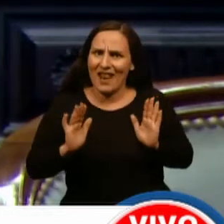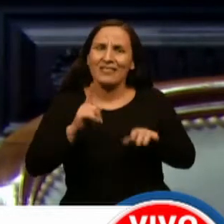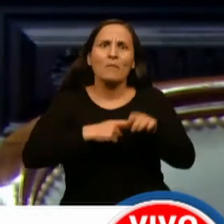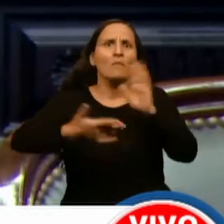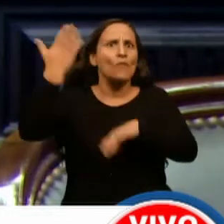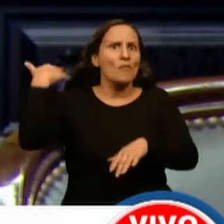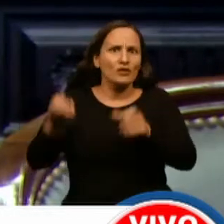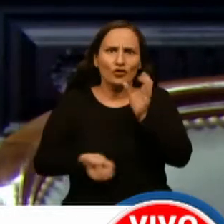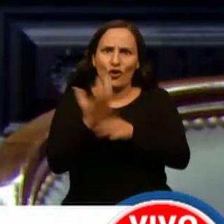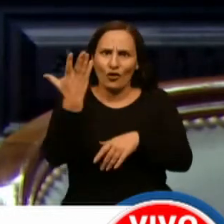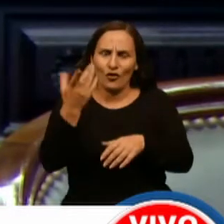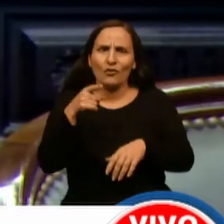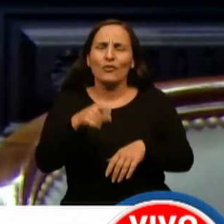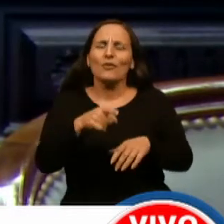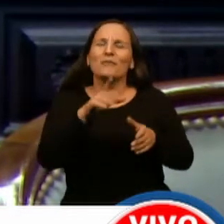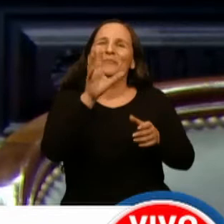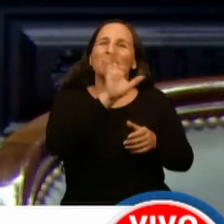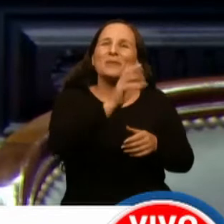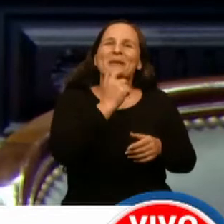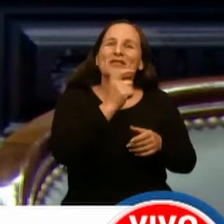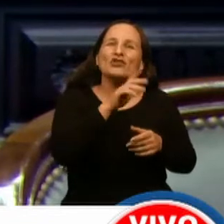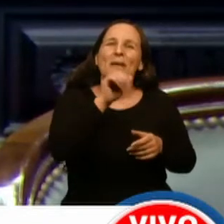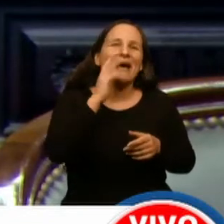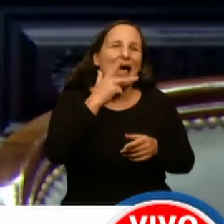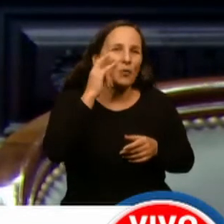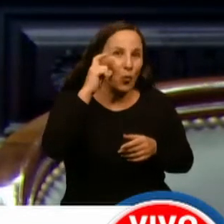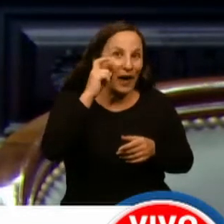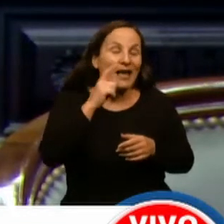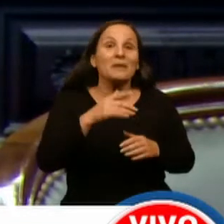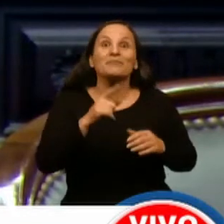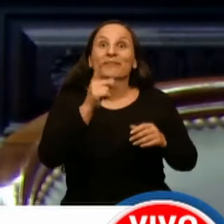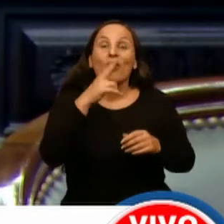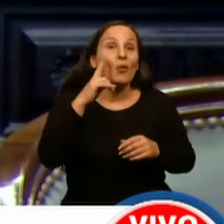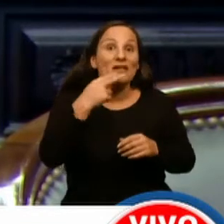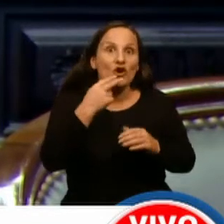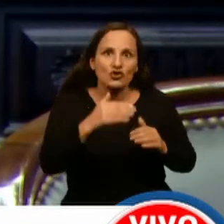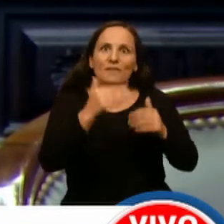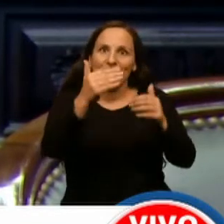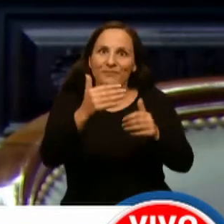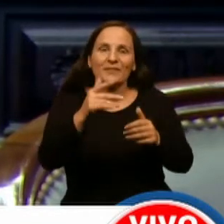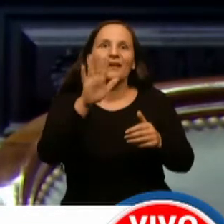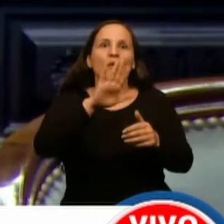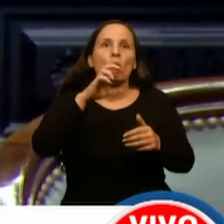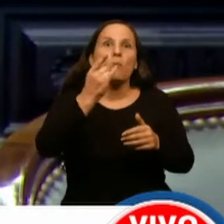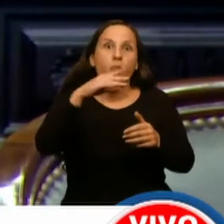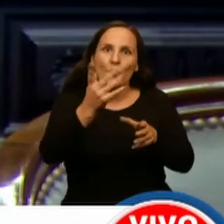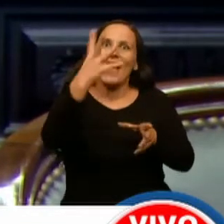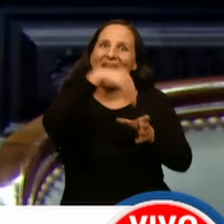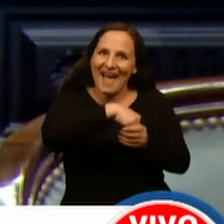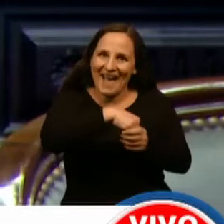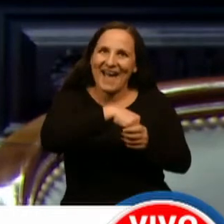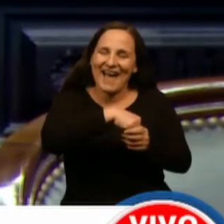origen al departamento Malargüe en Mendoza, que en la prórroga del año 2011 incluyó a La Puna, y que